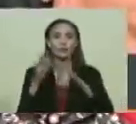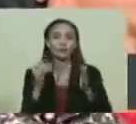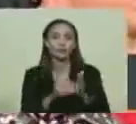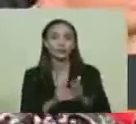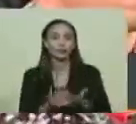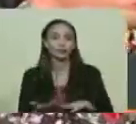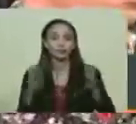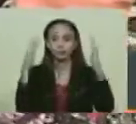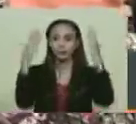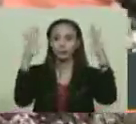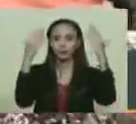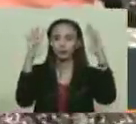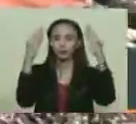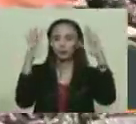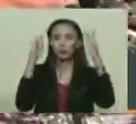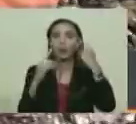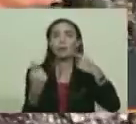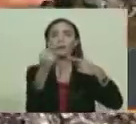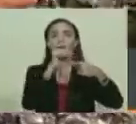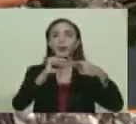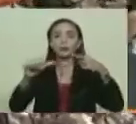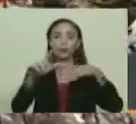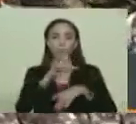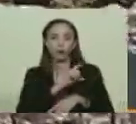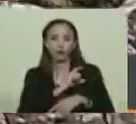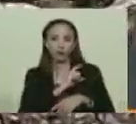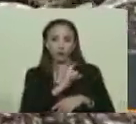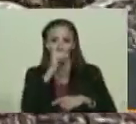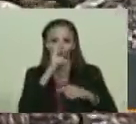Y en la primera semana de enero